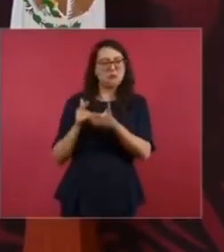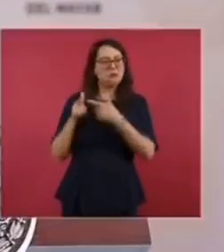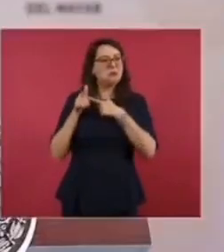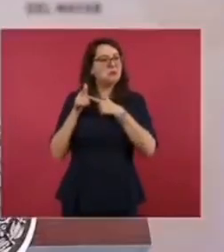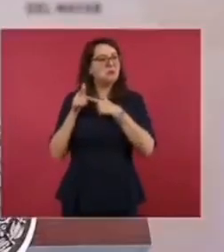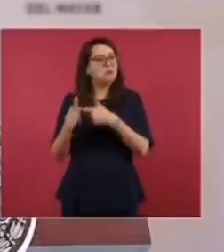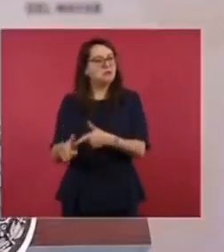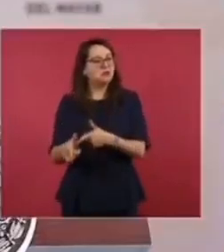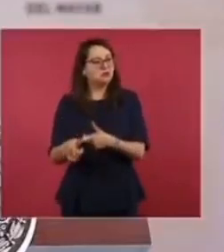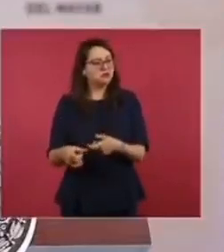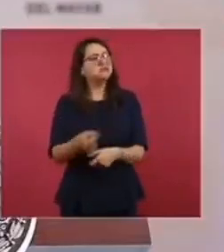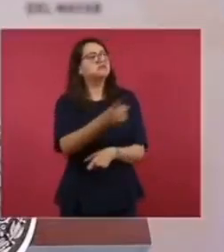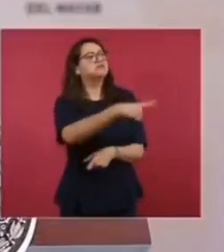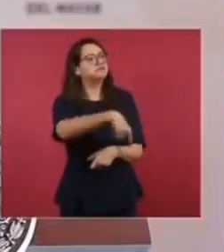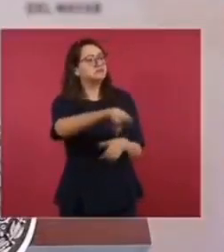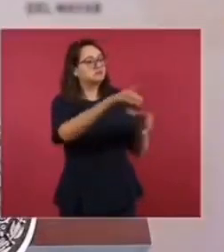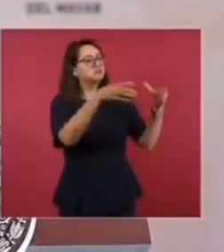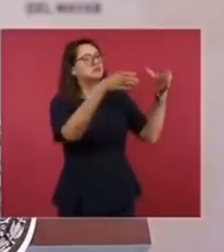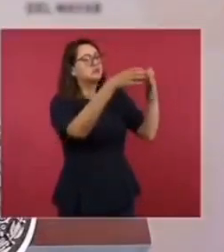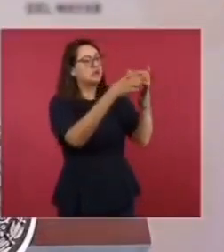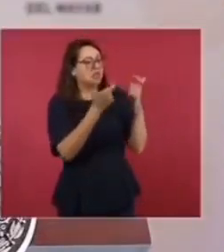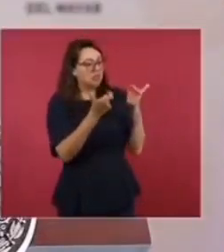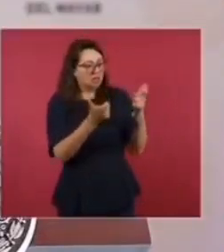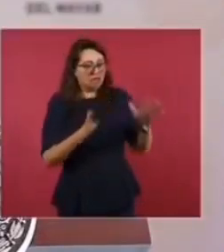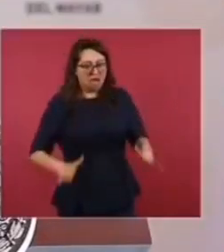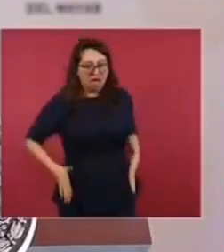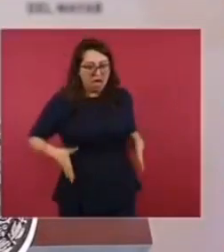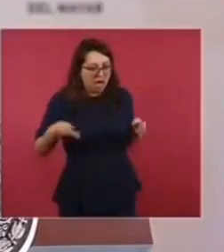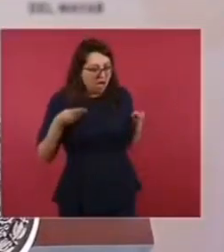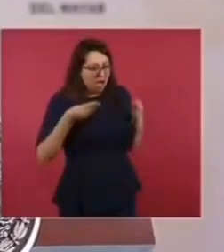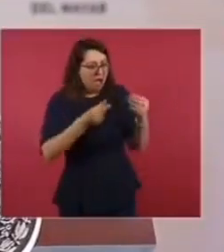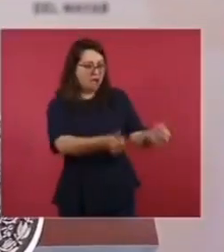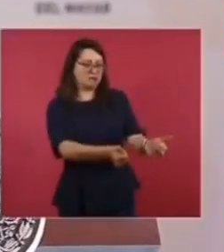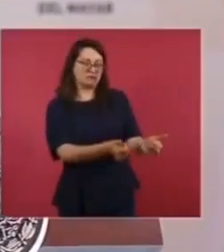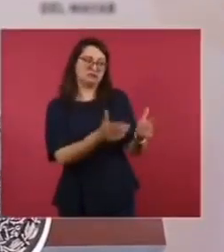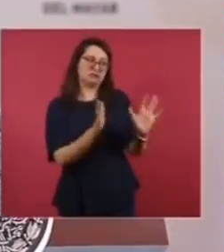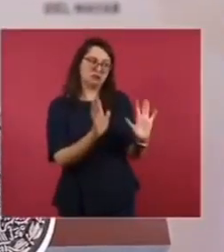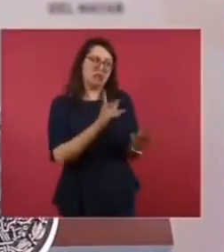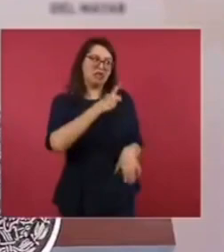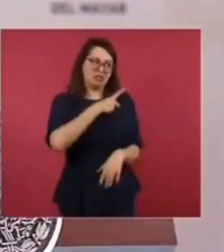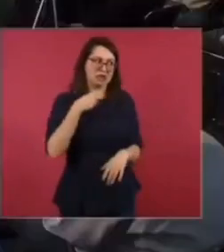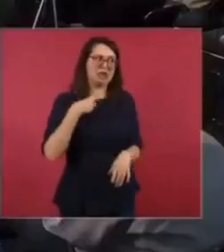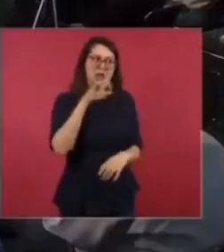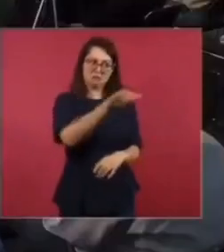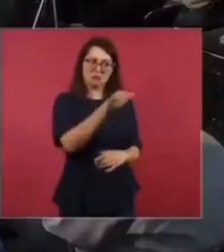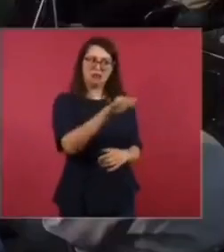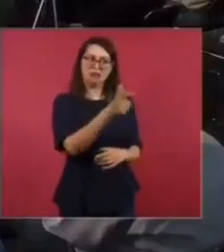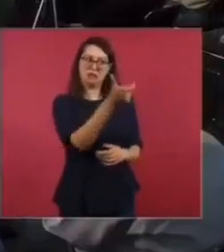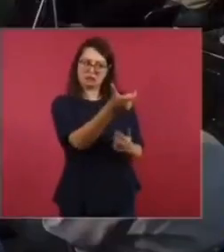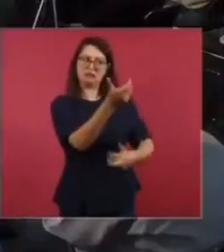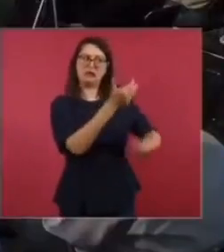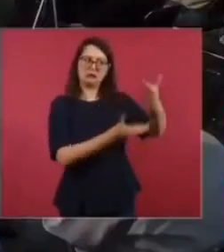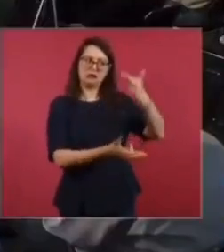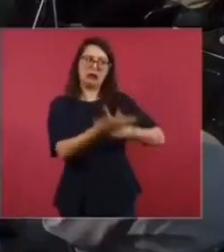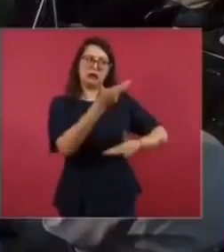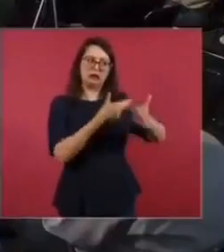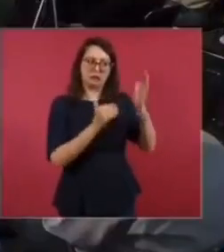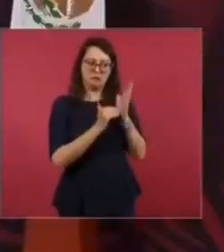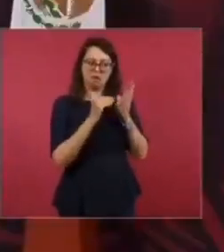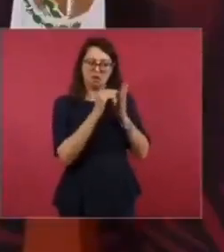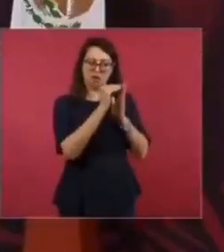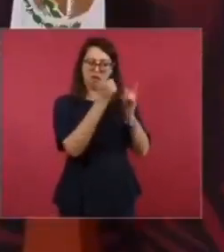Gálvez, que pone a Xochitl Gálvez a 6 puntos, digo, a 7 puntos, de la doctora Claudia